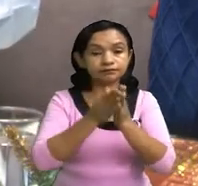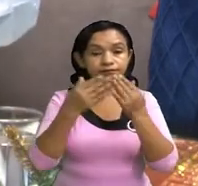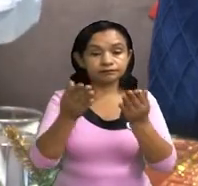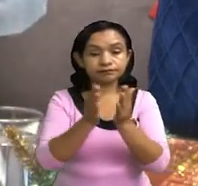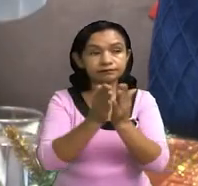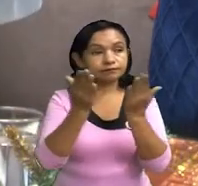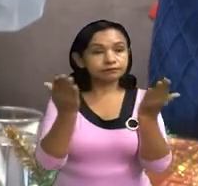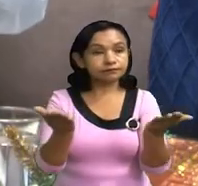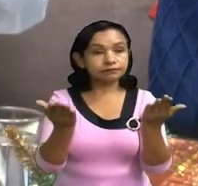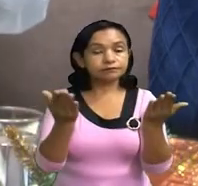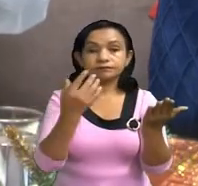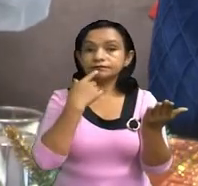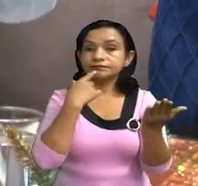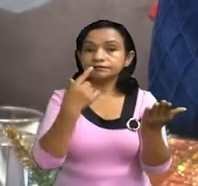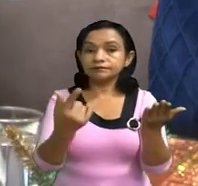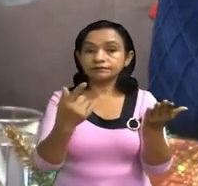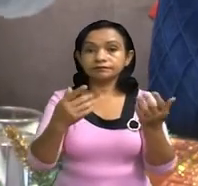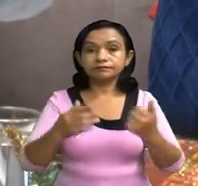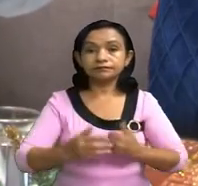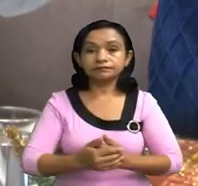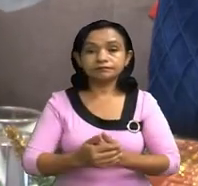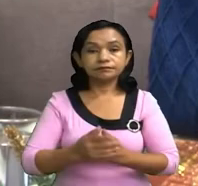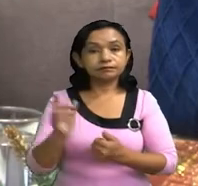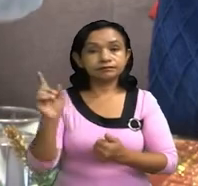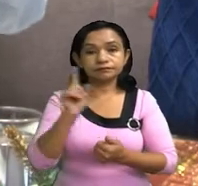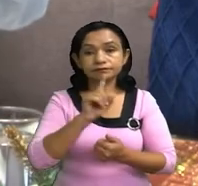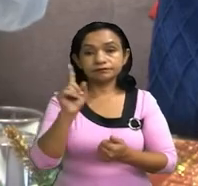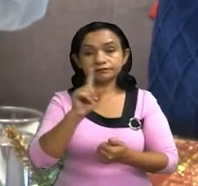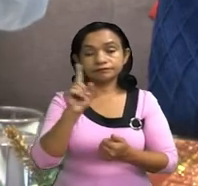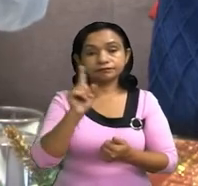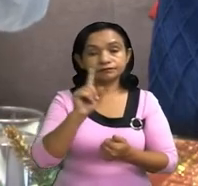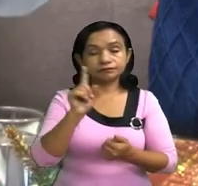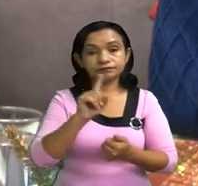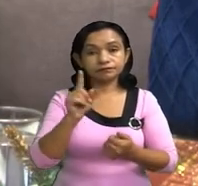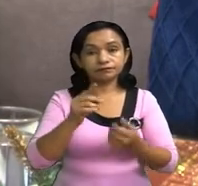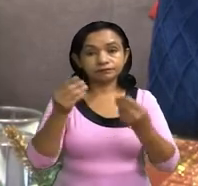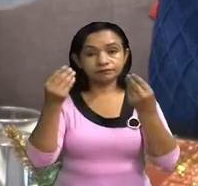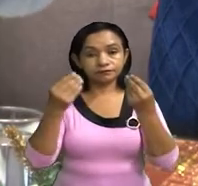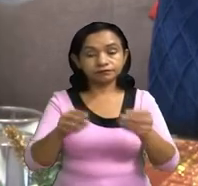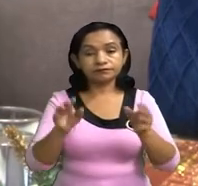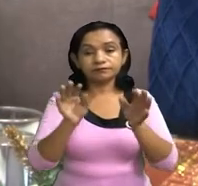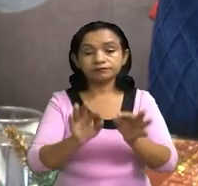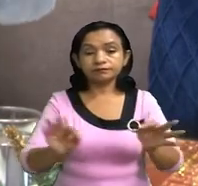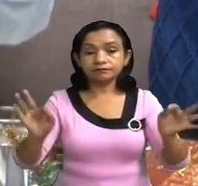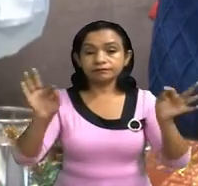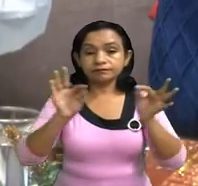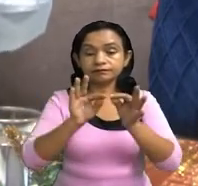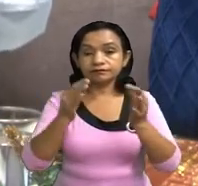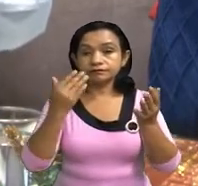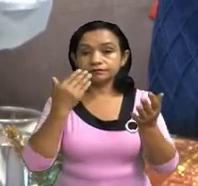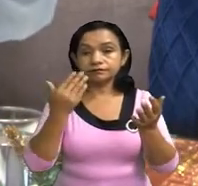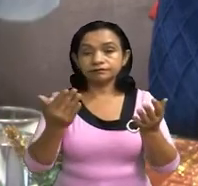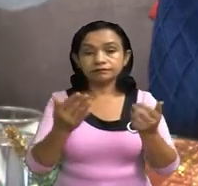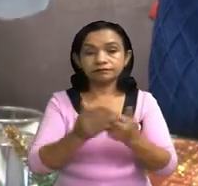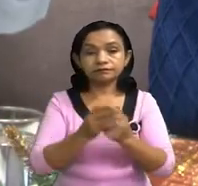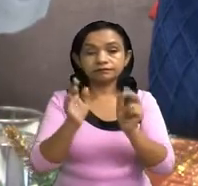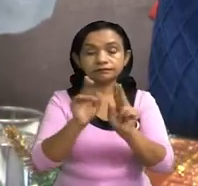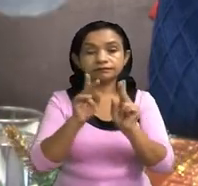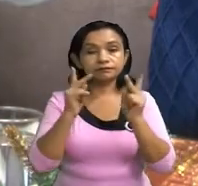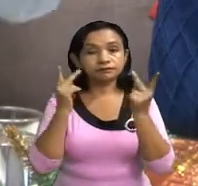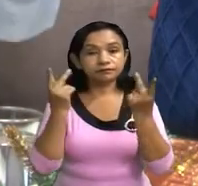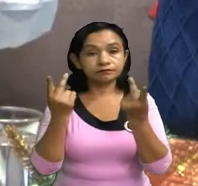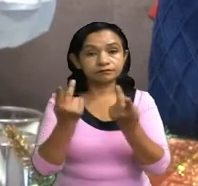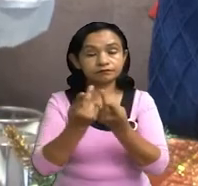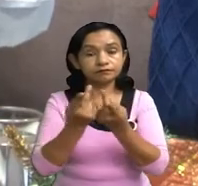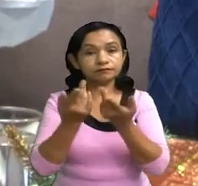Okay. Decimos, no pierdan esta valiosa oportunidad que el pueblo